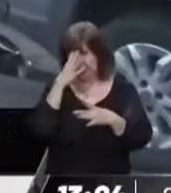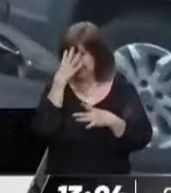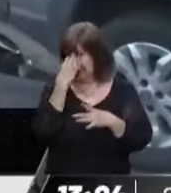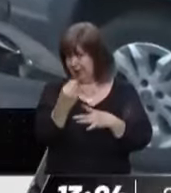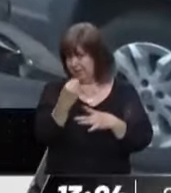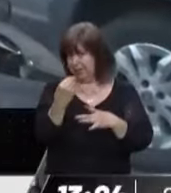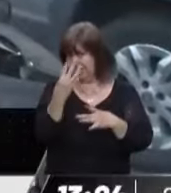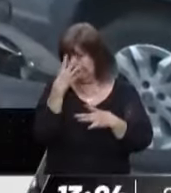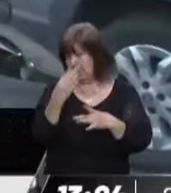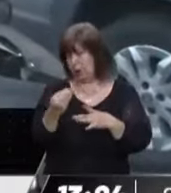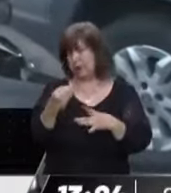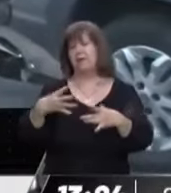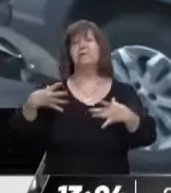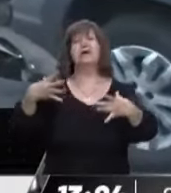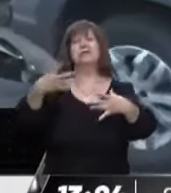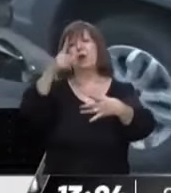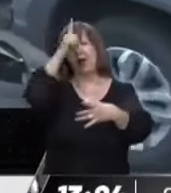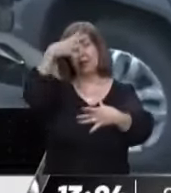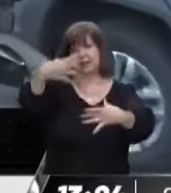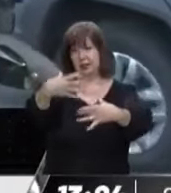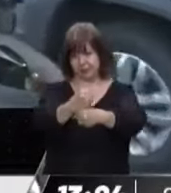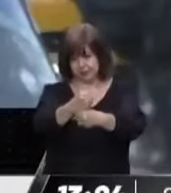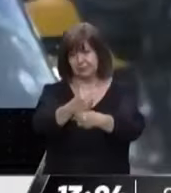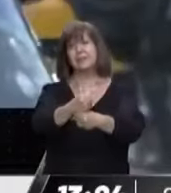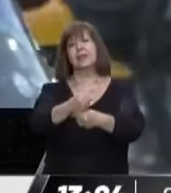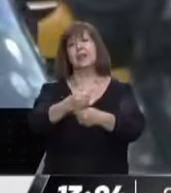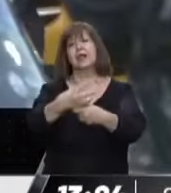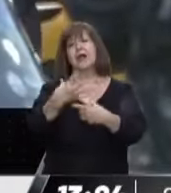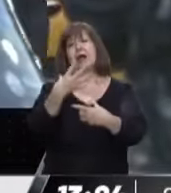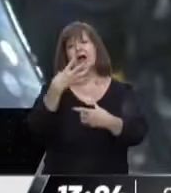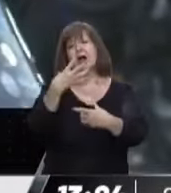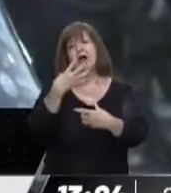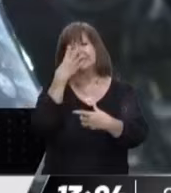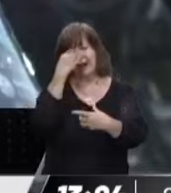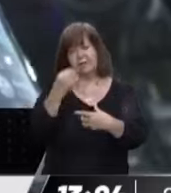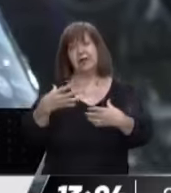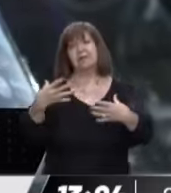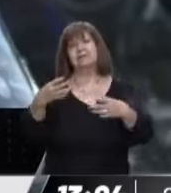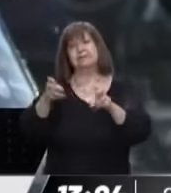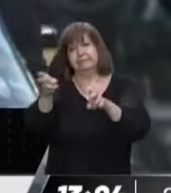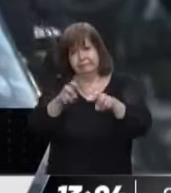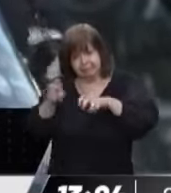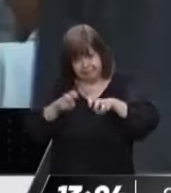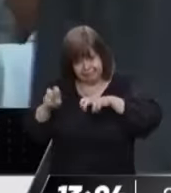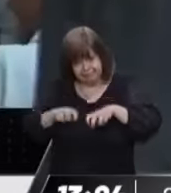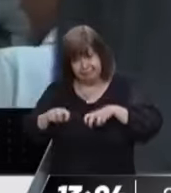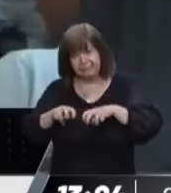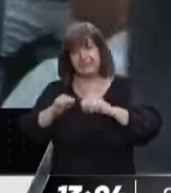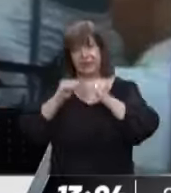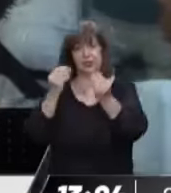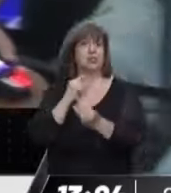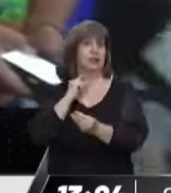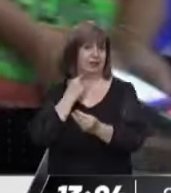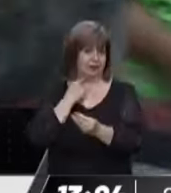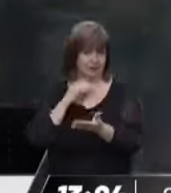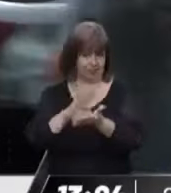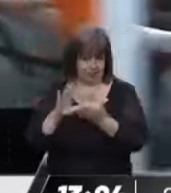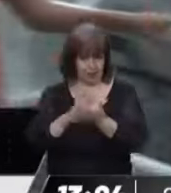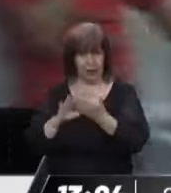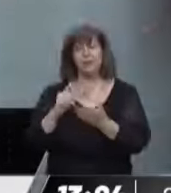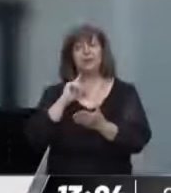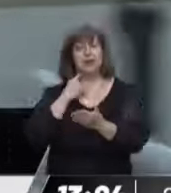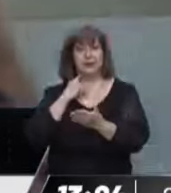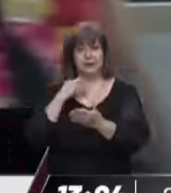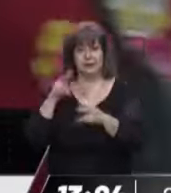la penitenciaría y otros a la sede de sanidad policial. Sin embargo, al llegar a este último